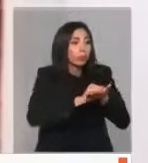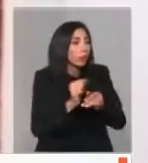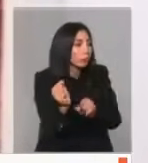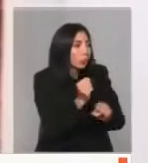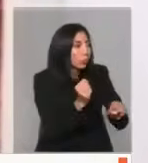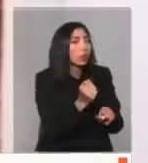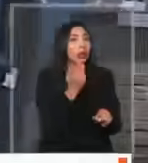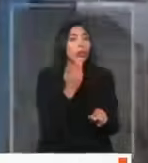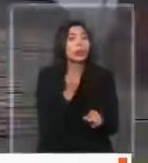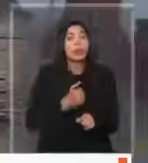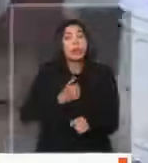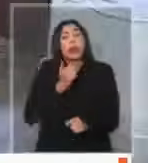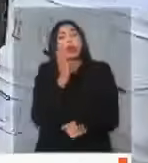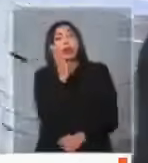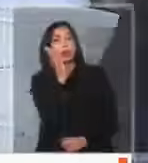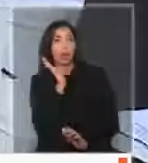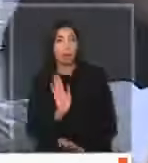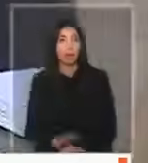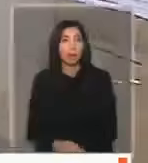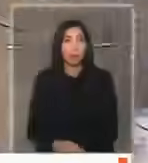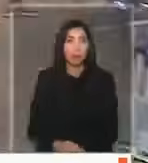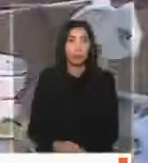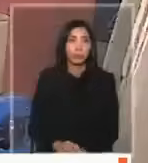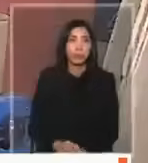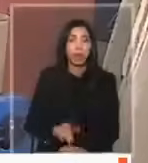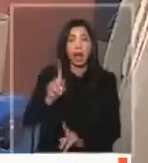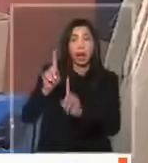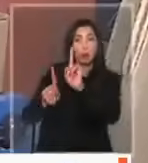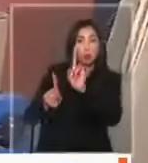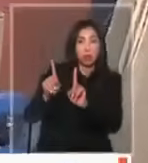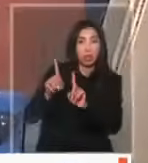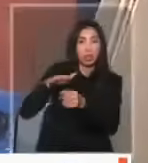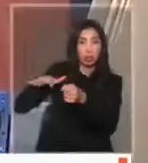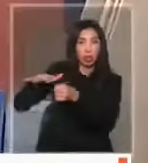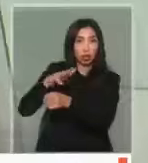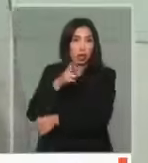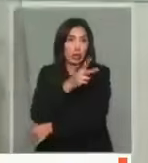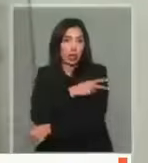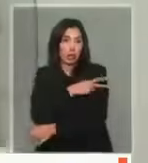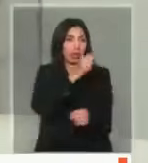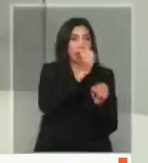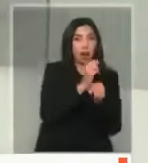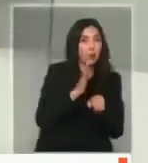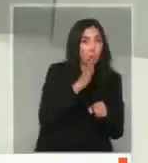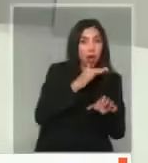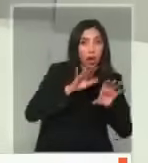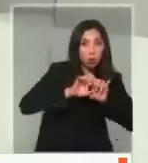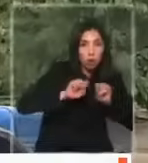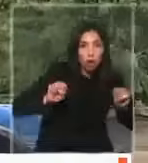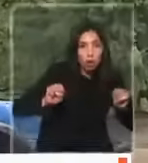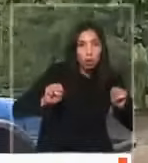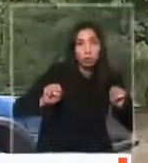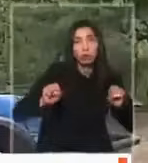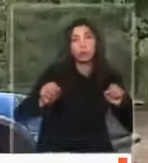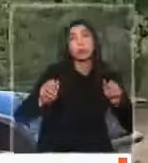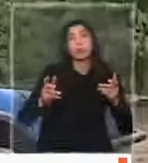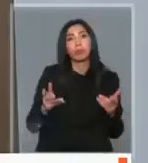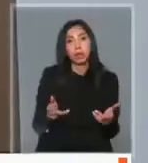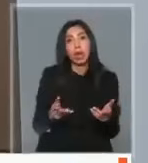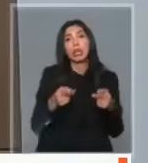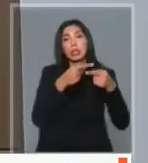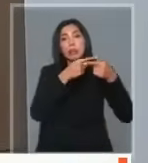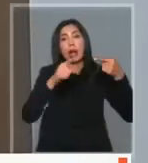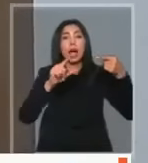un poco más temprano. Para los casos en que no haya acuerdo entre trabajadores y empleador, la hora se reduce proporcionalmente durante la